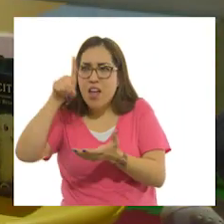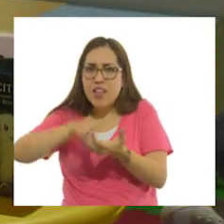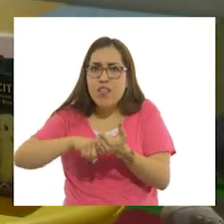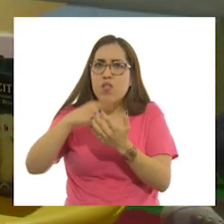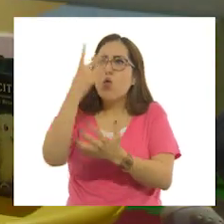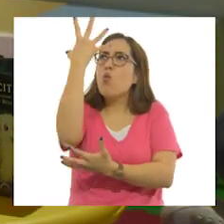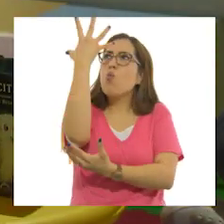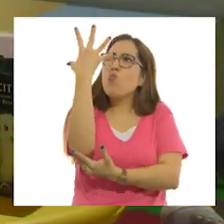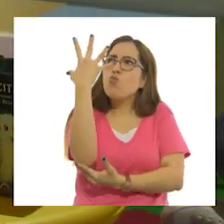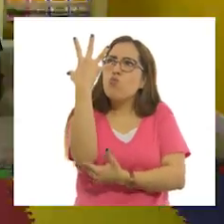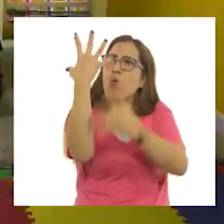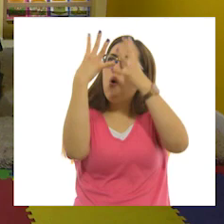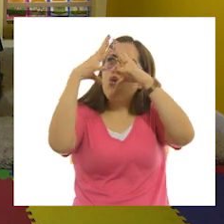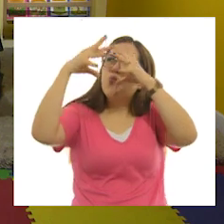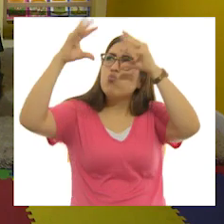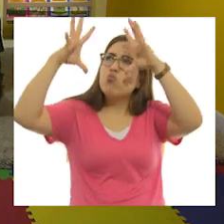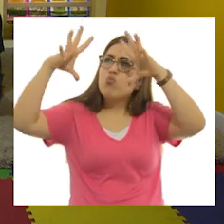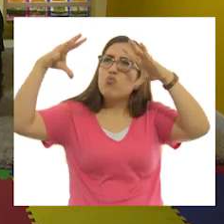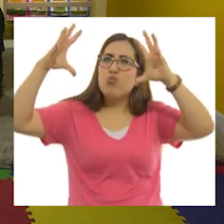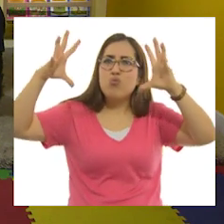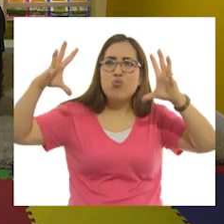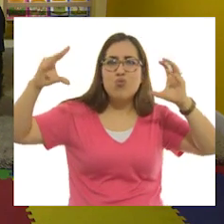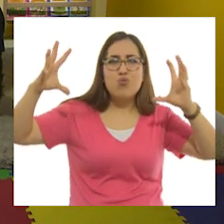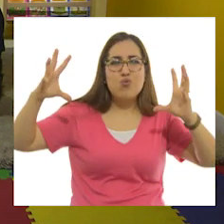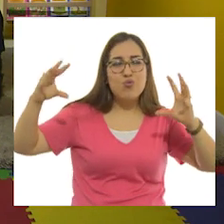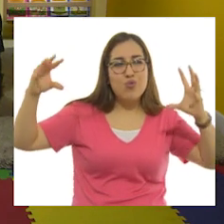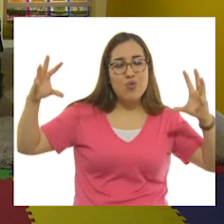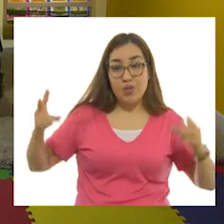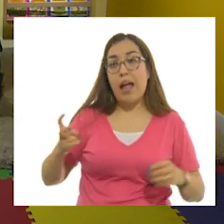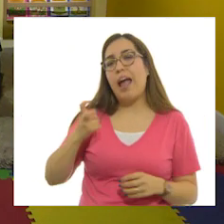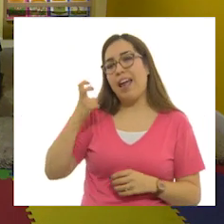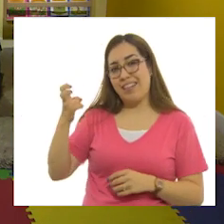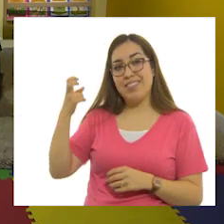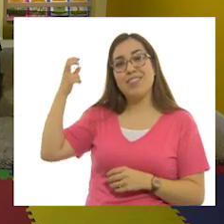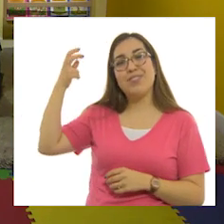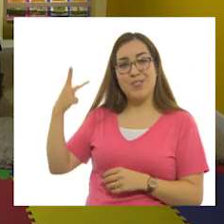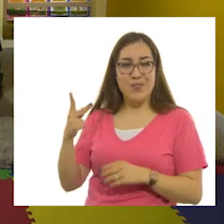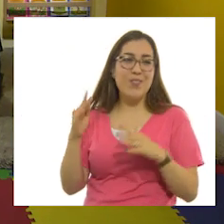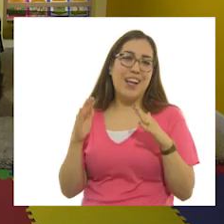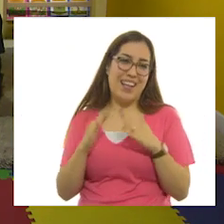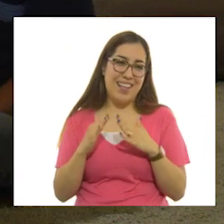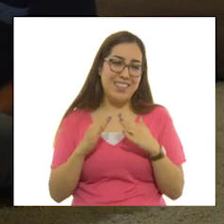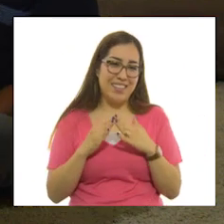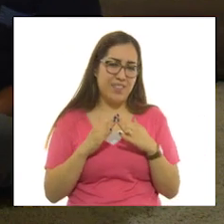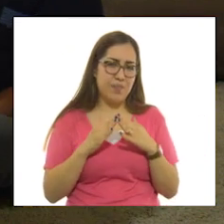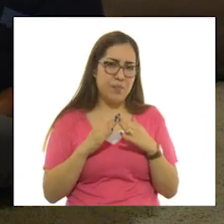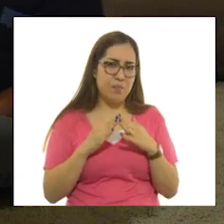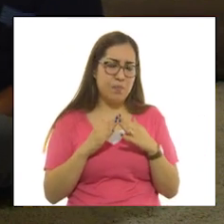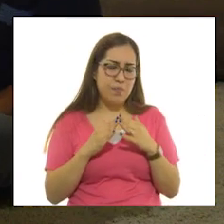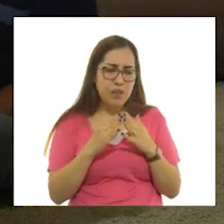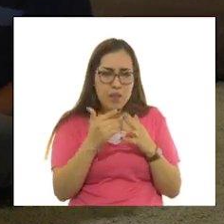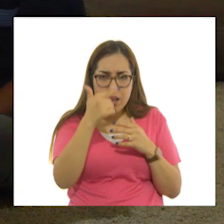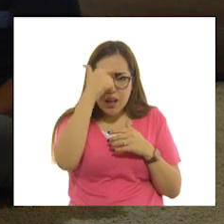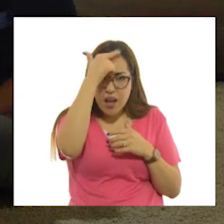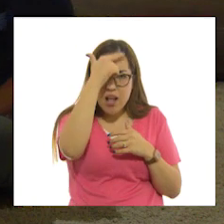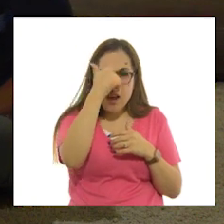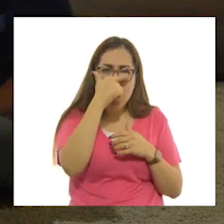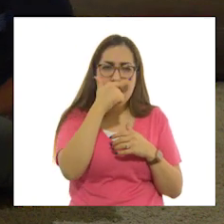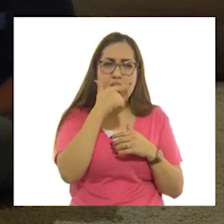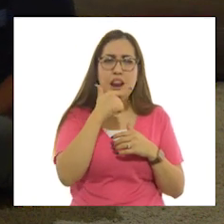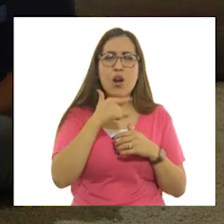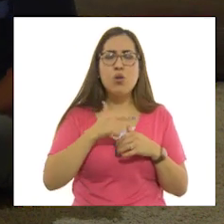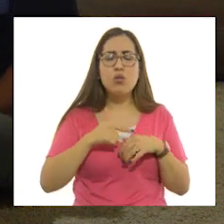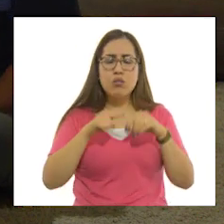y plumas de lechuza esta era su casa una noche cuando se despertaron